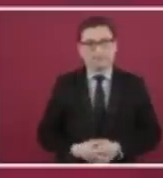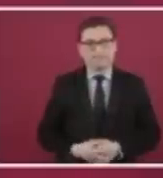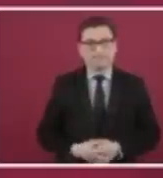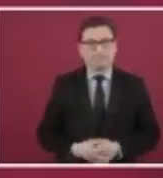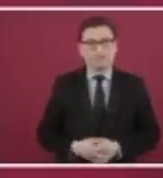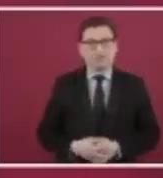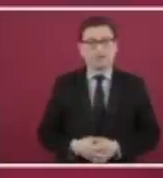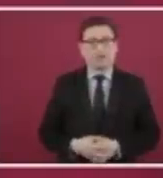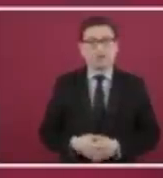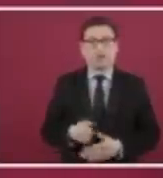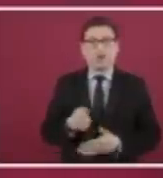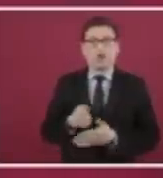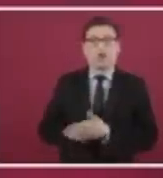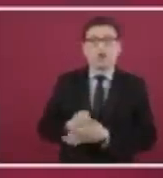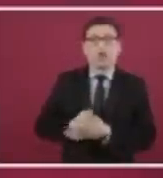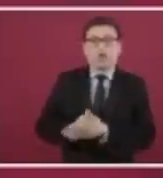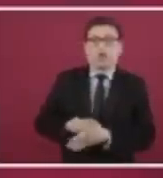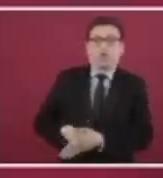presionar, atropellar,